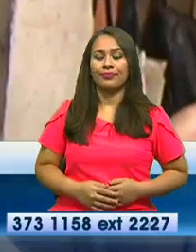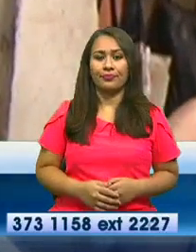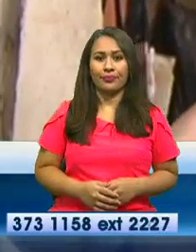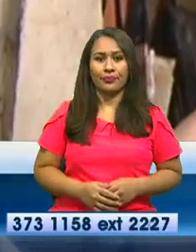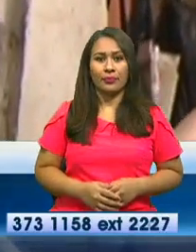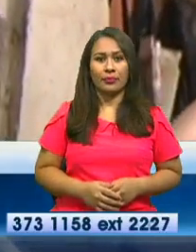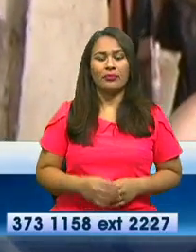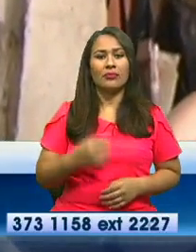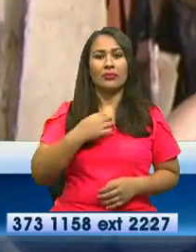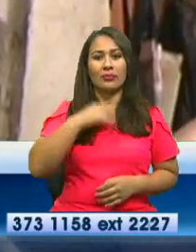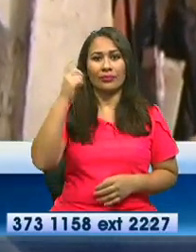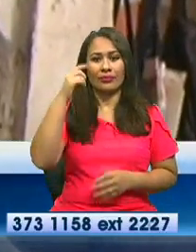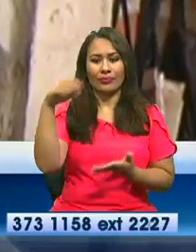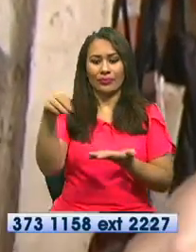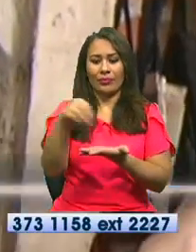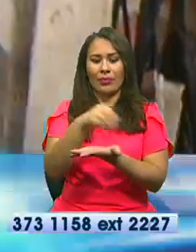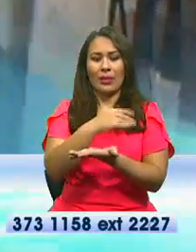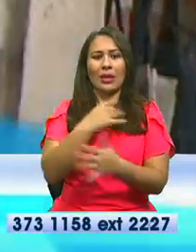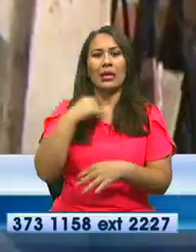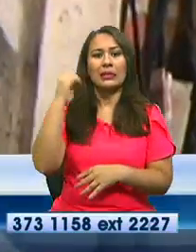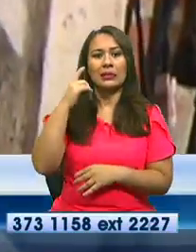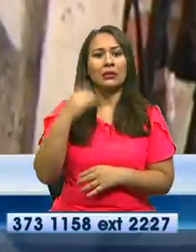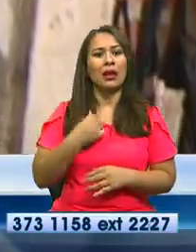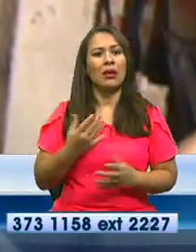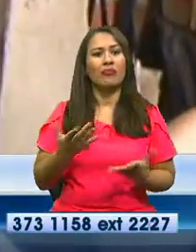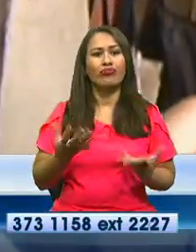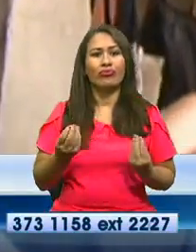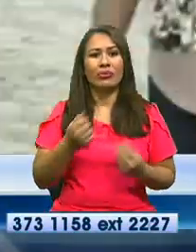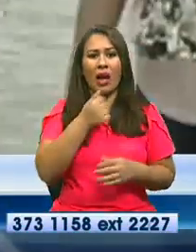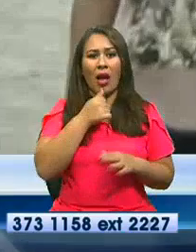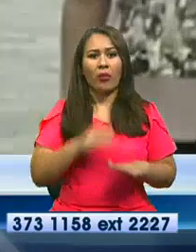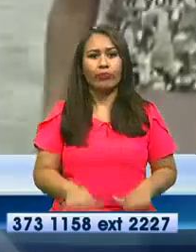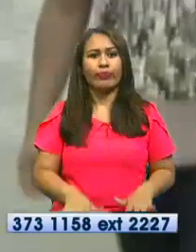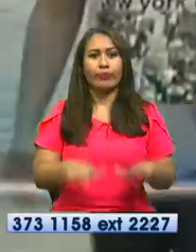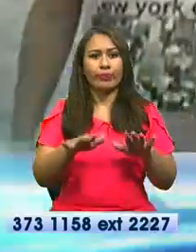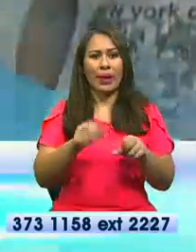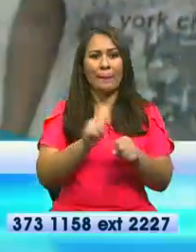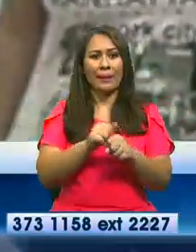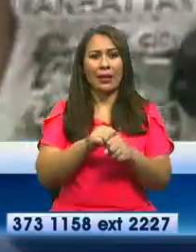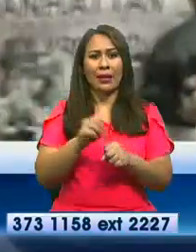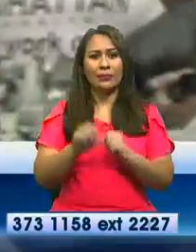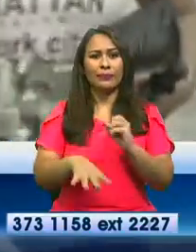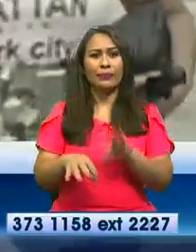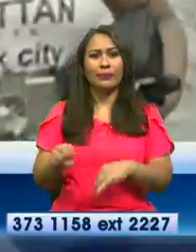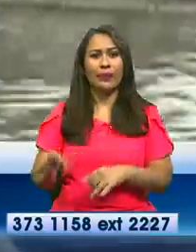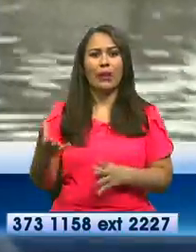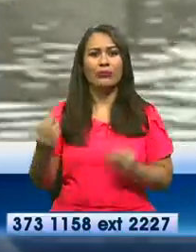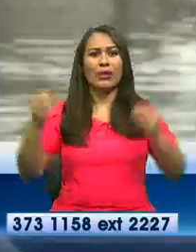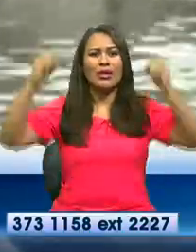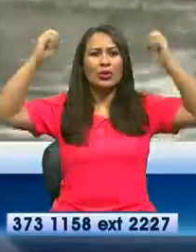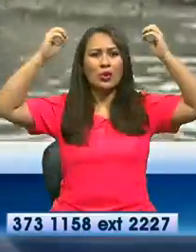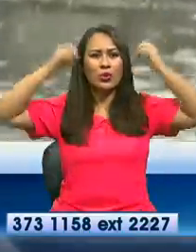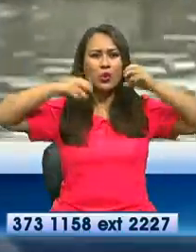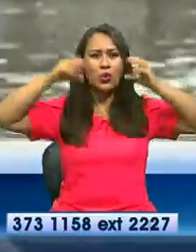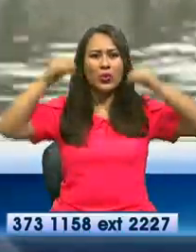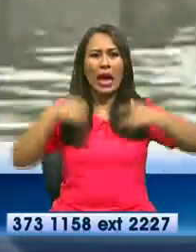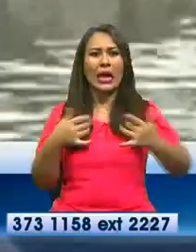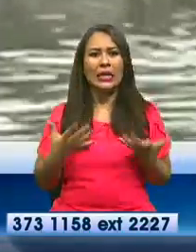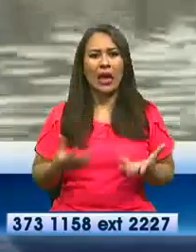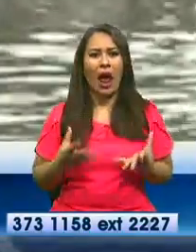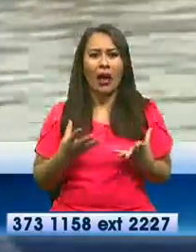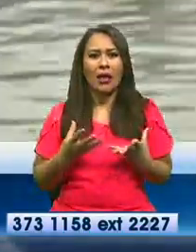Ayuda de relleno para que no nos tema el cascajo. Esperan que la época de lluvias termine pronto para que